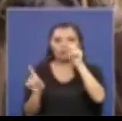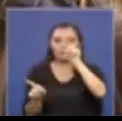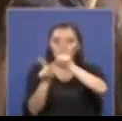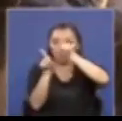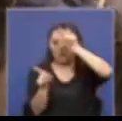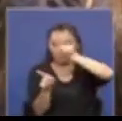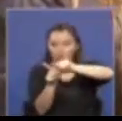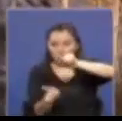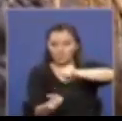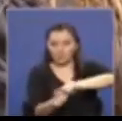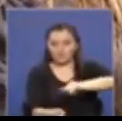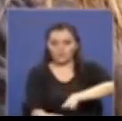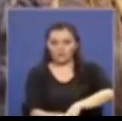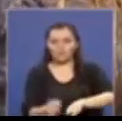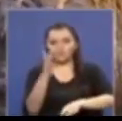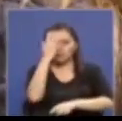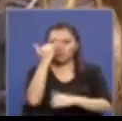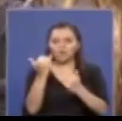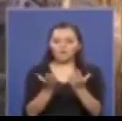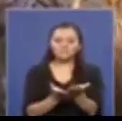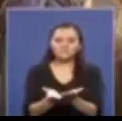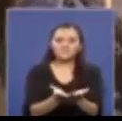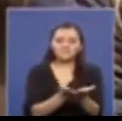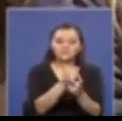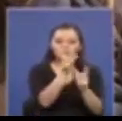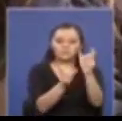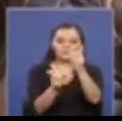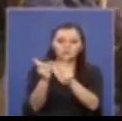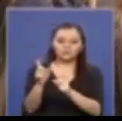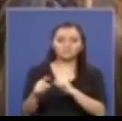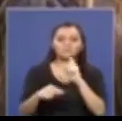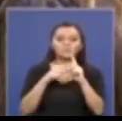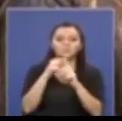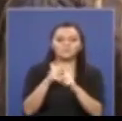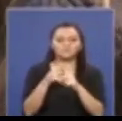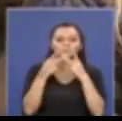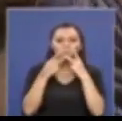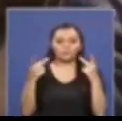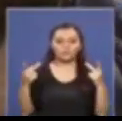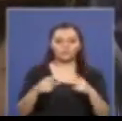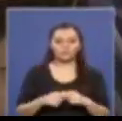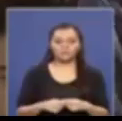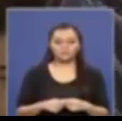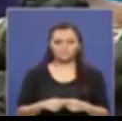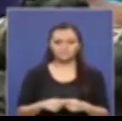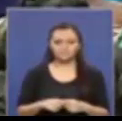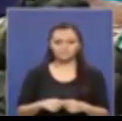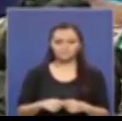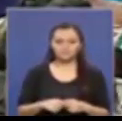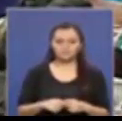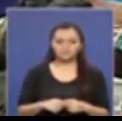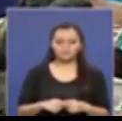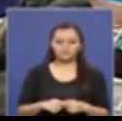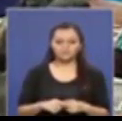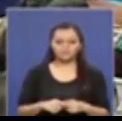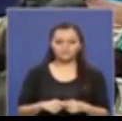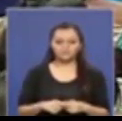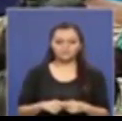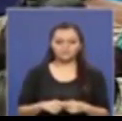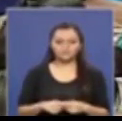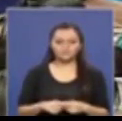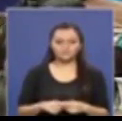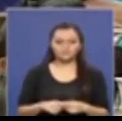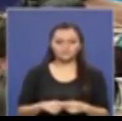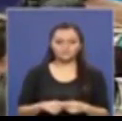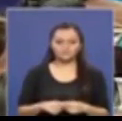entre el servicio que tiene que tener el ciudadano y la función pública. Y el interés público. Así es. Son